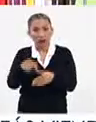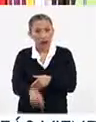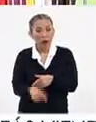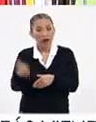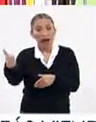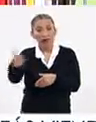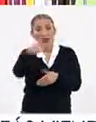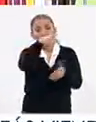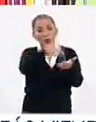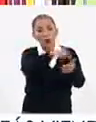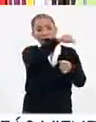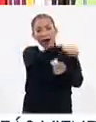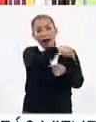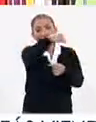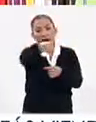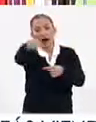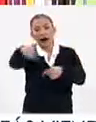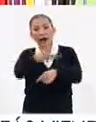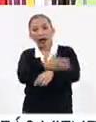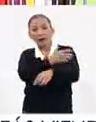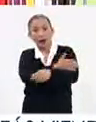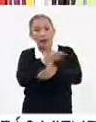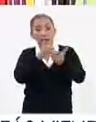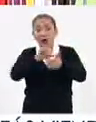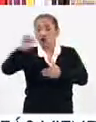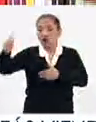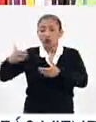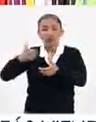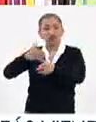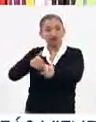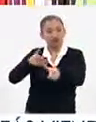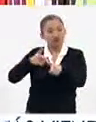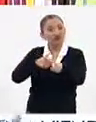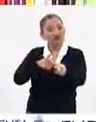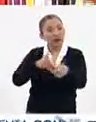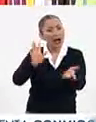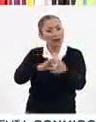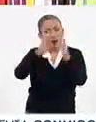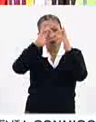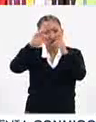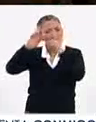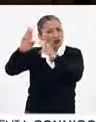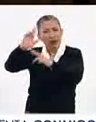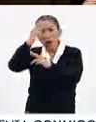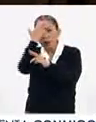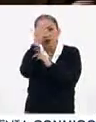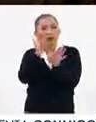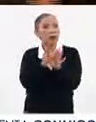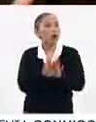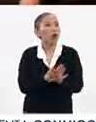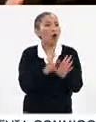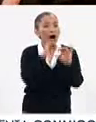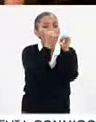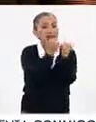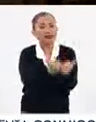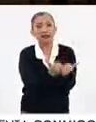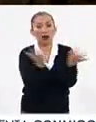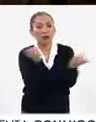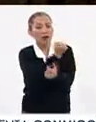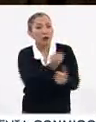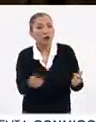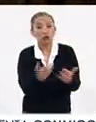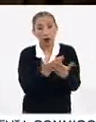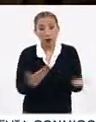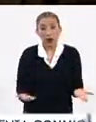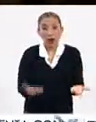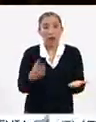cada punto donde y paraba. Acompañado por barcos de otros países. Sí, entonces había homenajes, tú dices, pero eso es como de un artista popular, creadora,